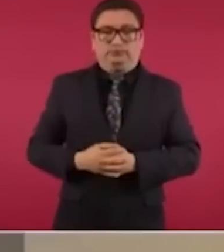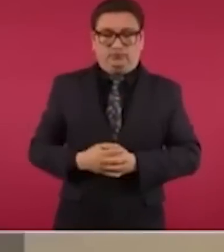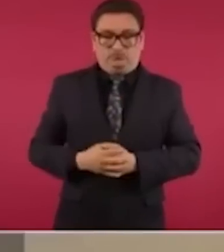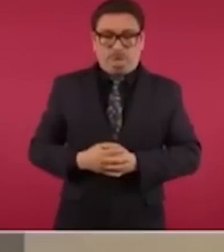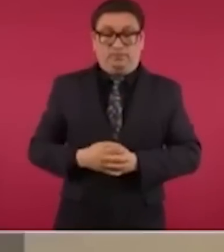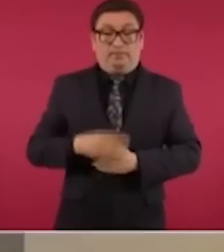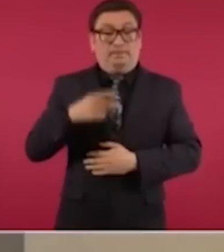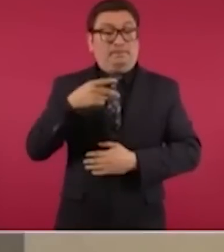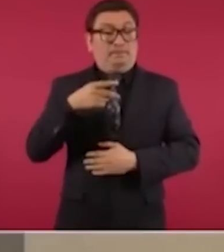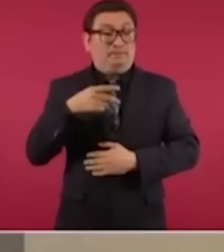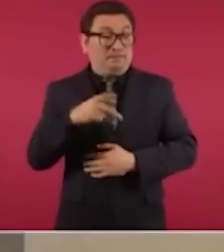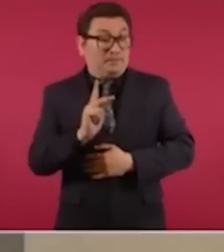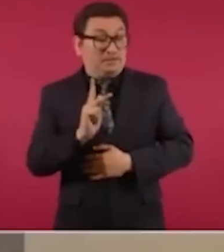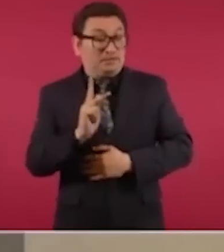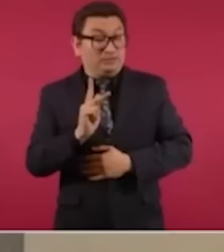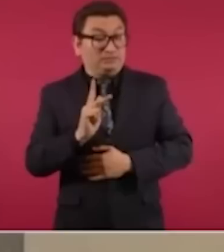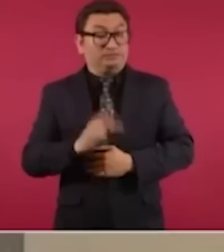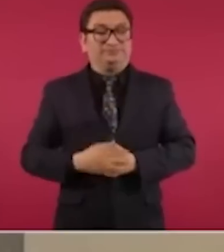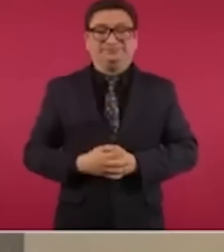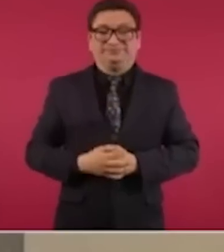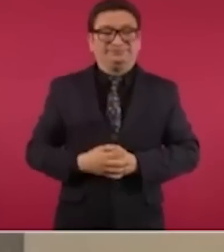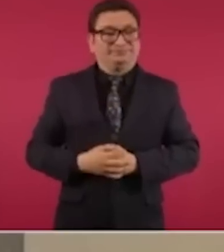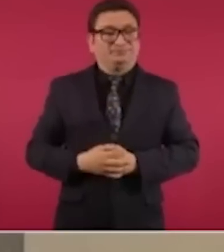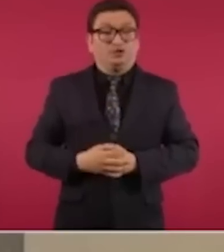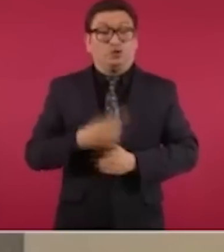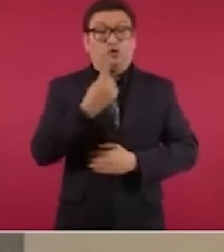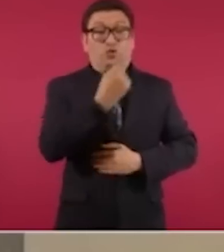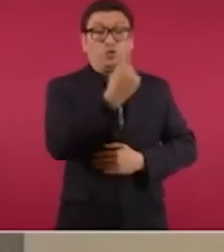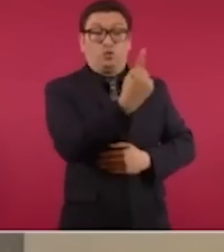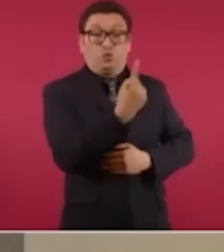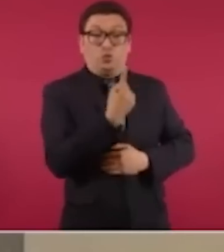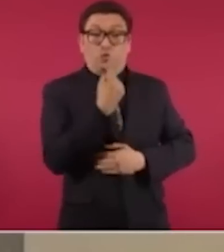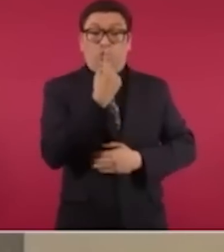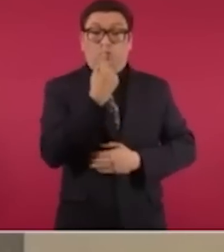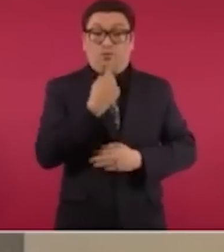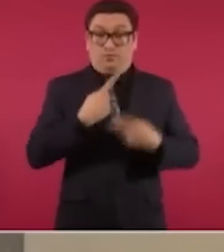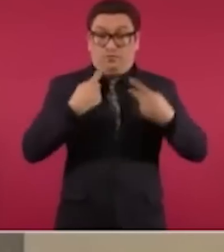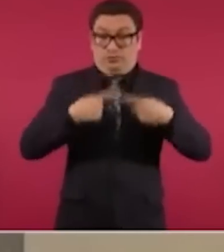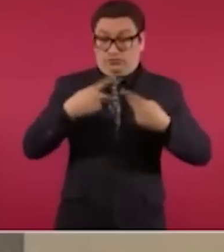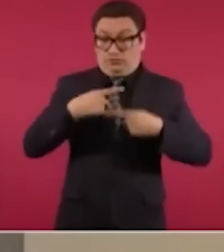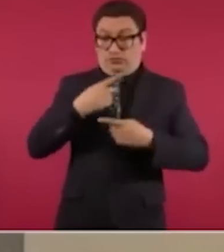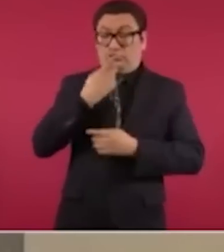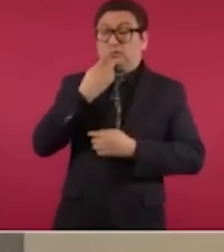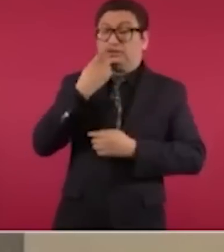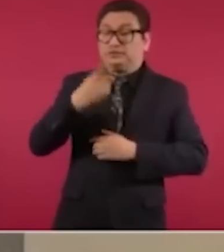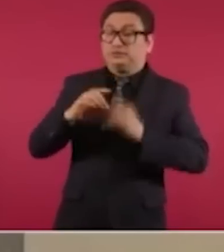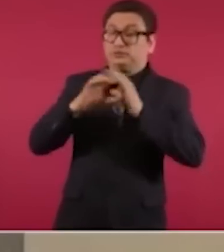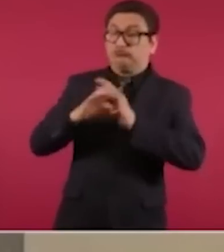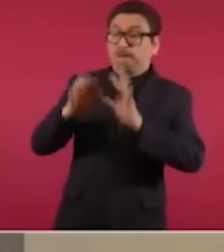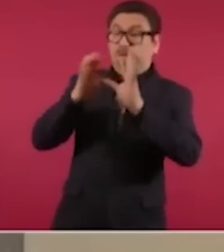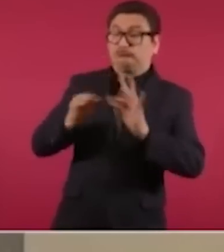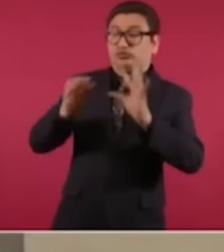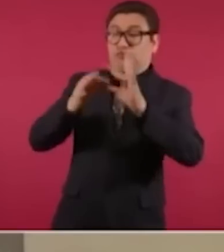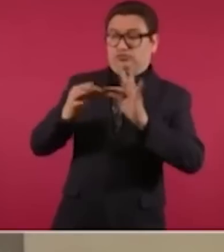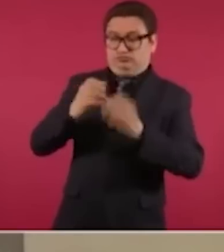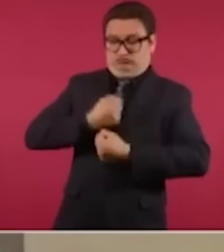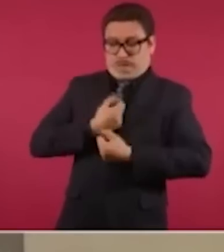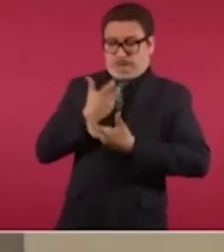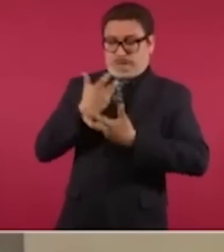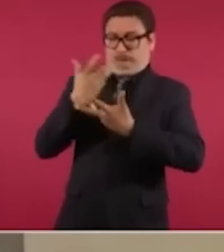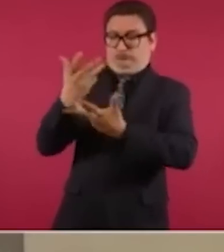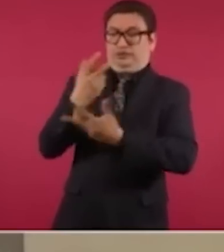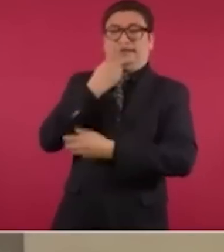sin embargo fue un trovador quien pronunció yo sé el